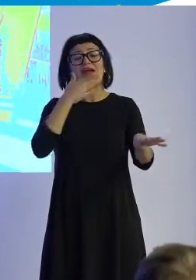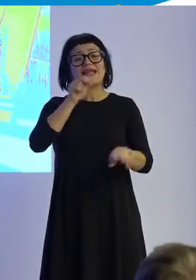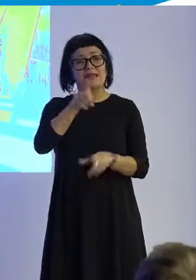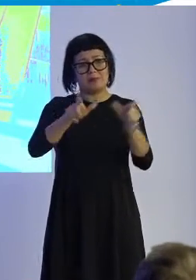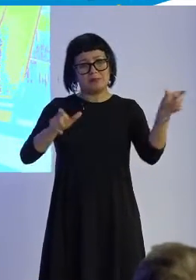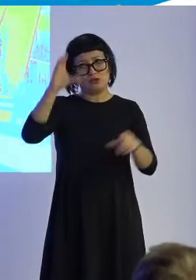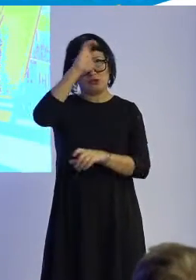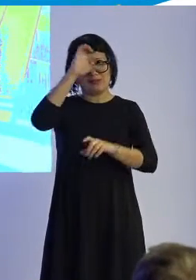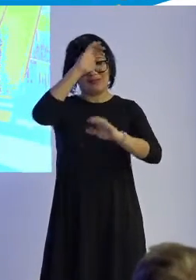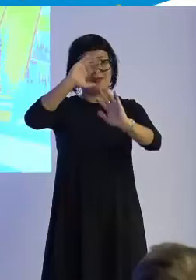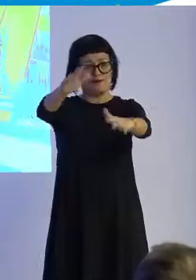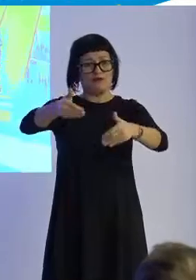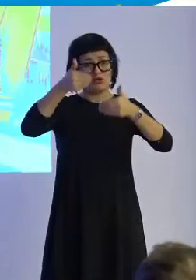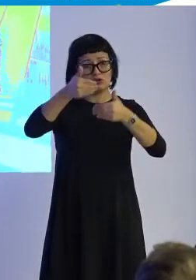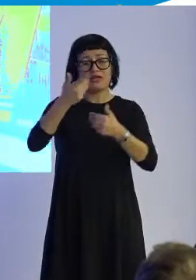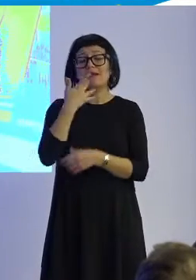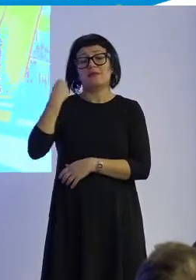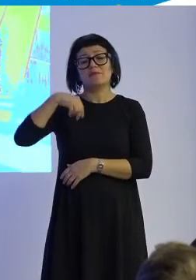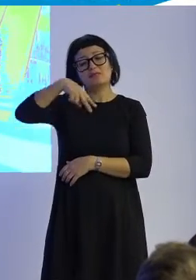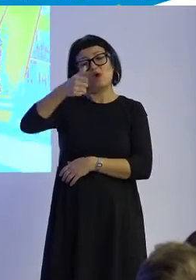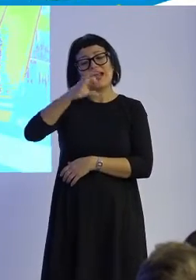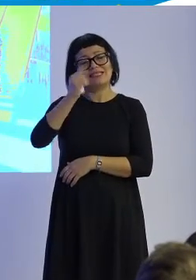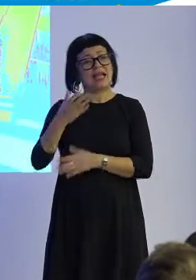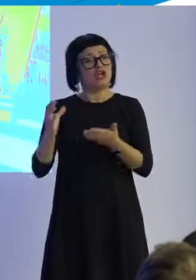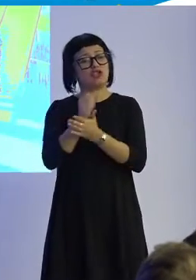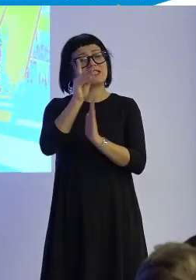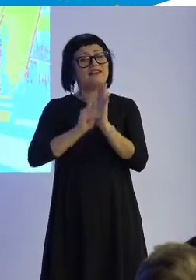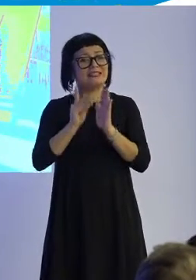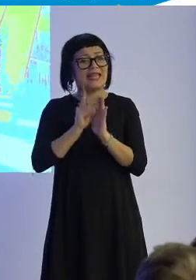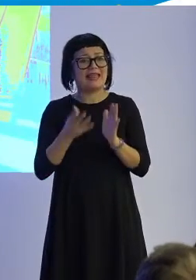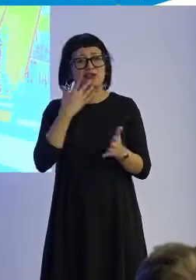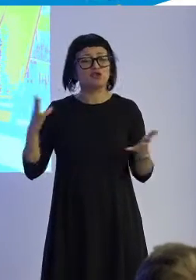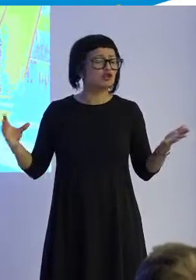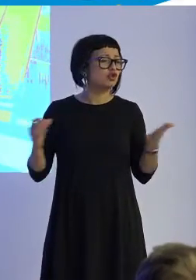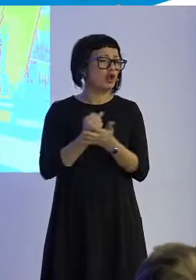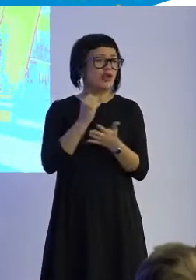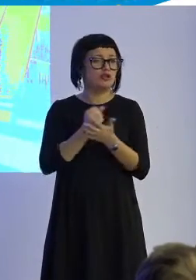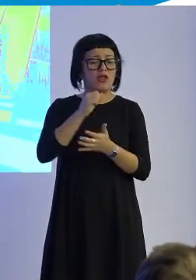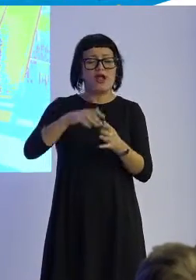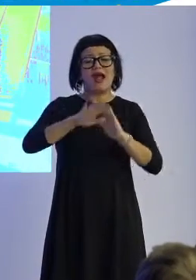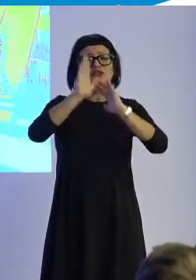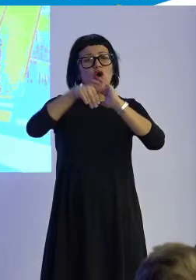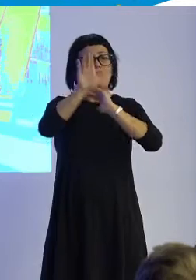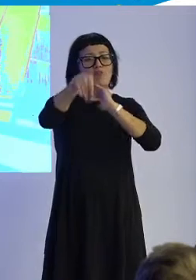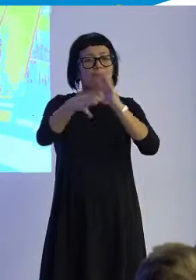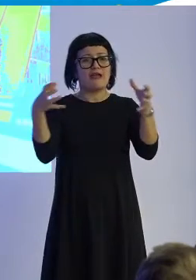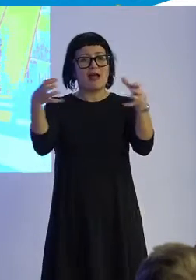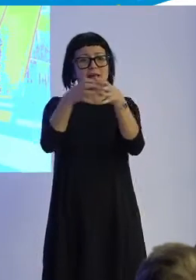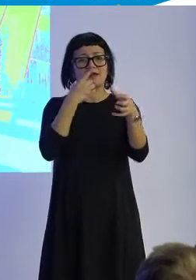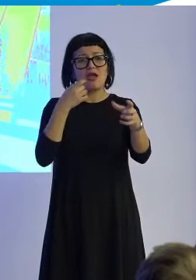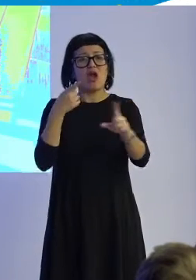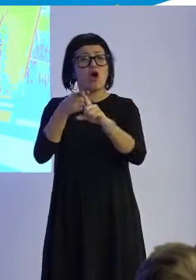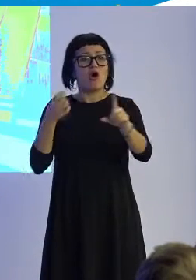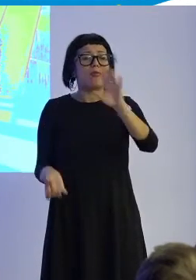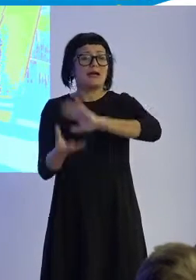científicos. La NASA está publicando todas sus bases de datos por ejemplo, de toda la topografía de Marte para poder construir Marte con realidad virtual.